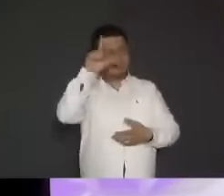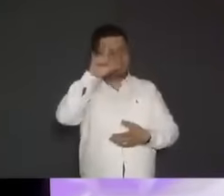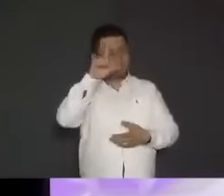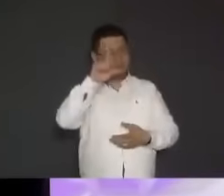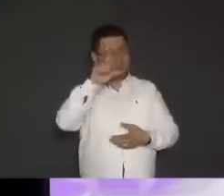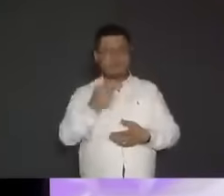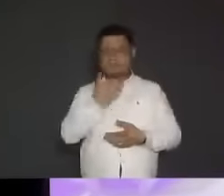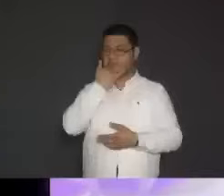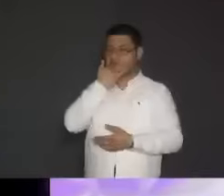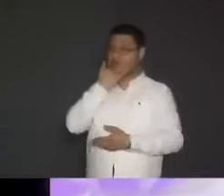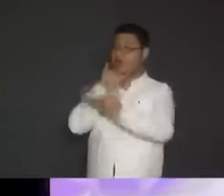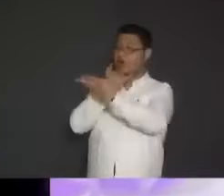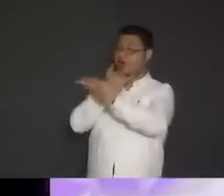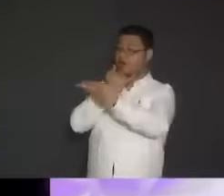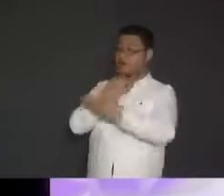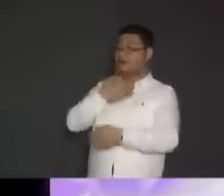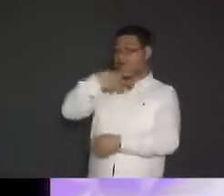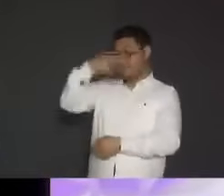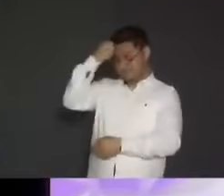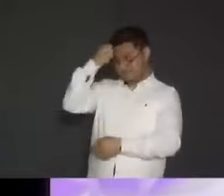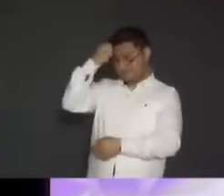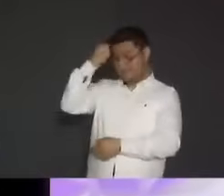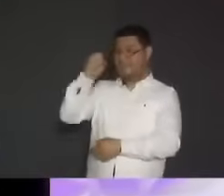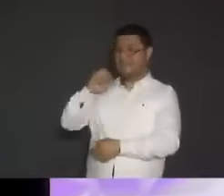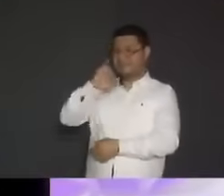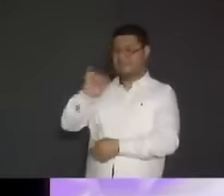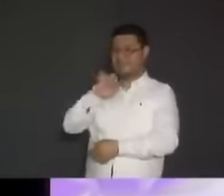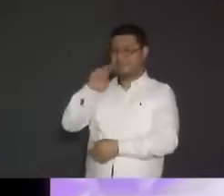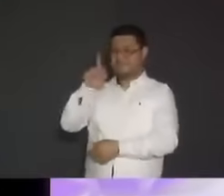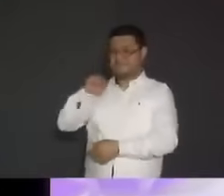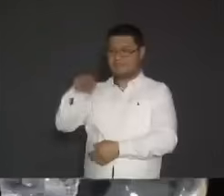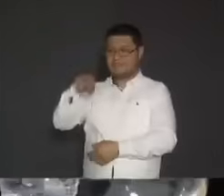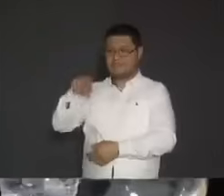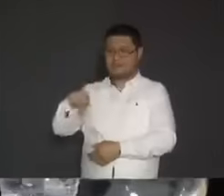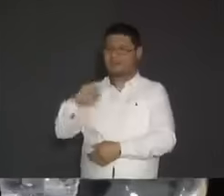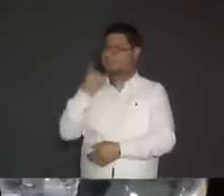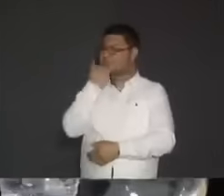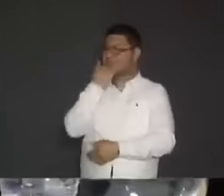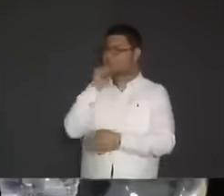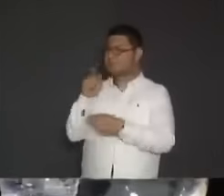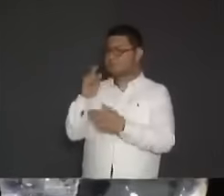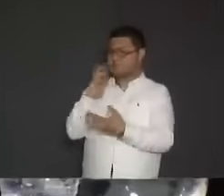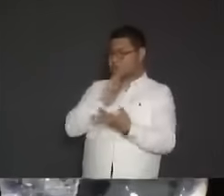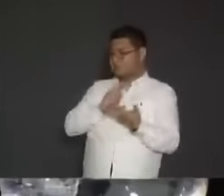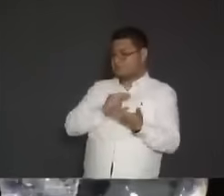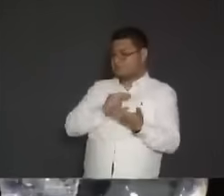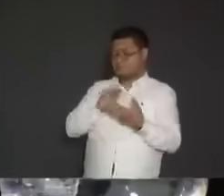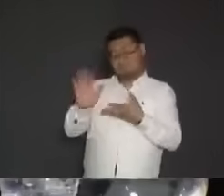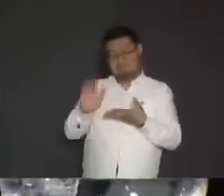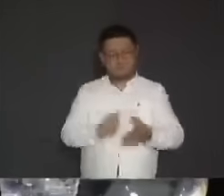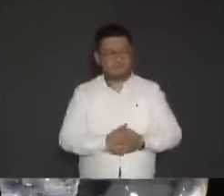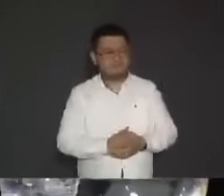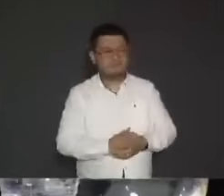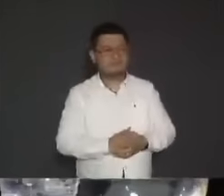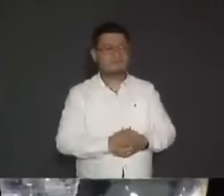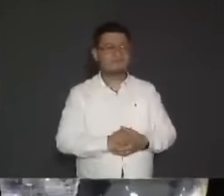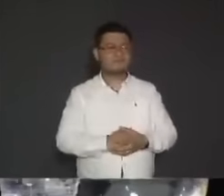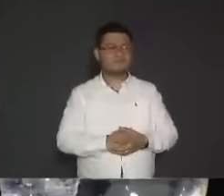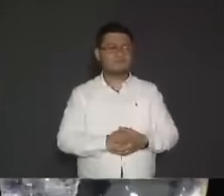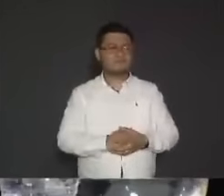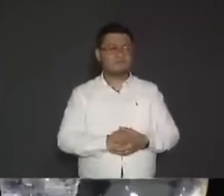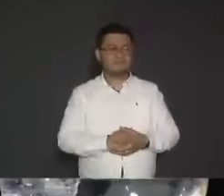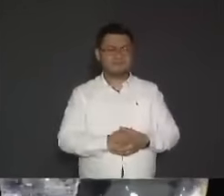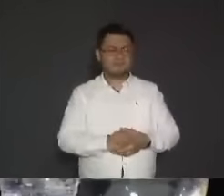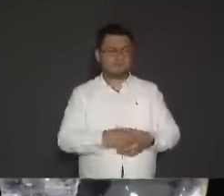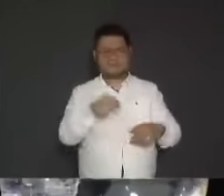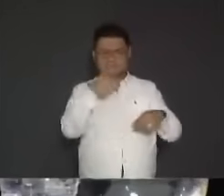Yasmín, puede hacer uso de la palabra con su bolsa de tiempo. Adelante, sí, candidata. No me dieron, perdón. La ineficacia del